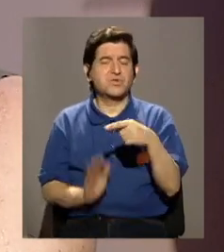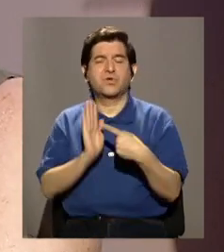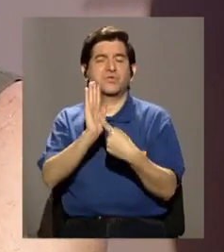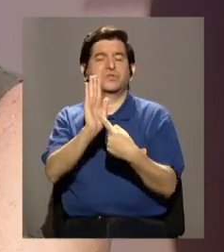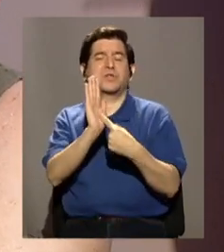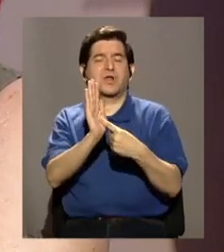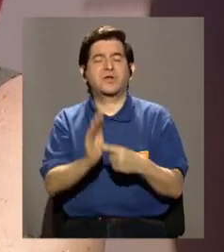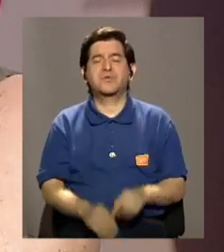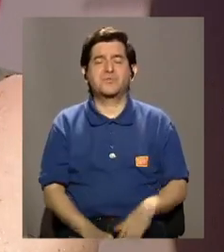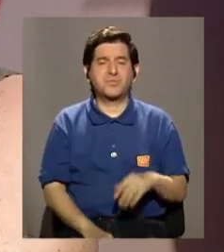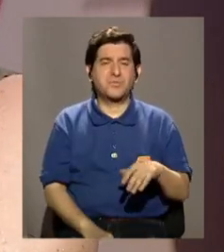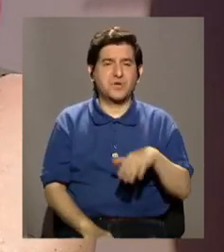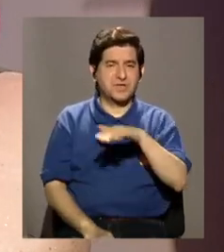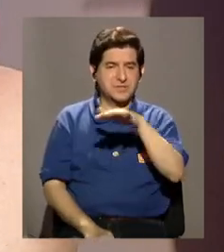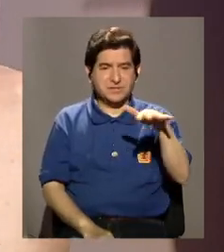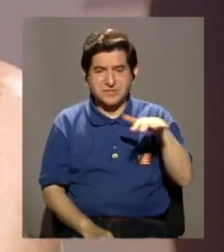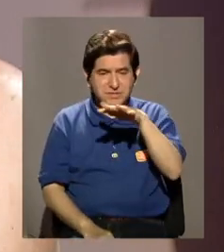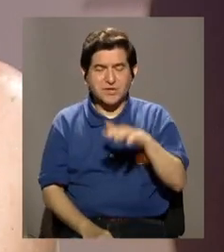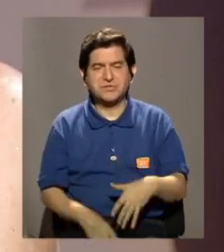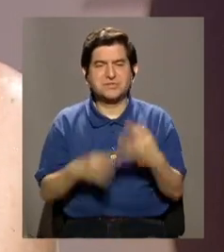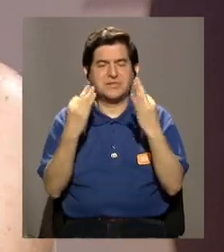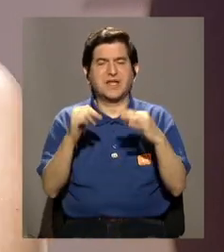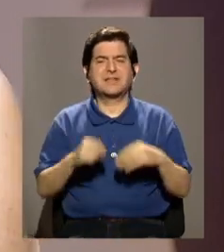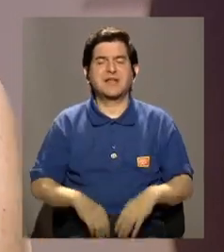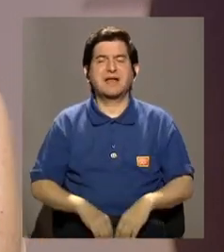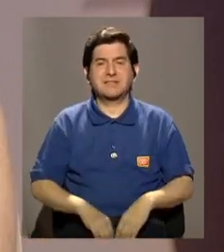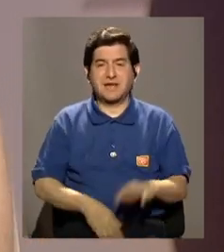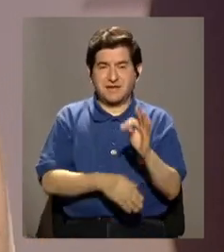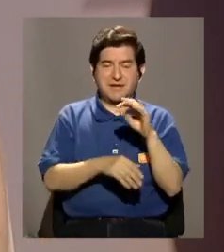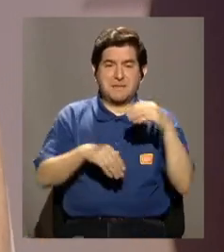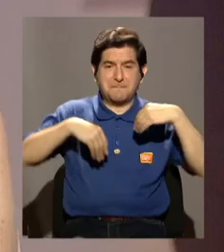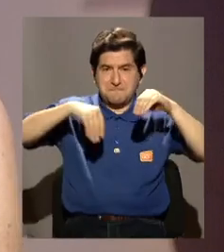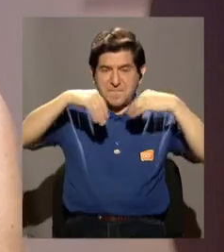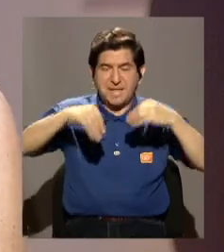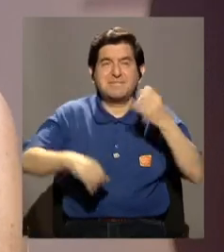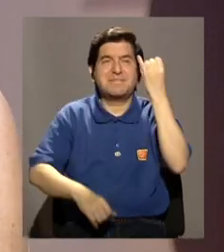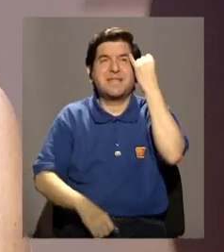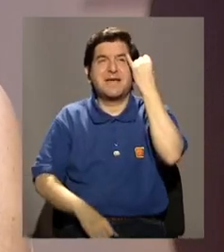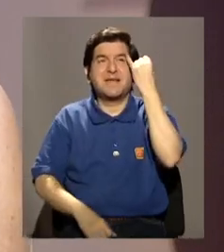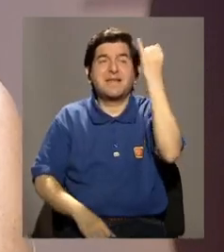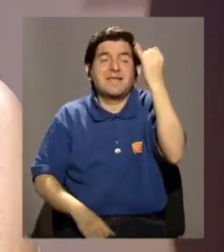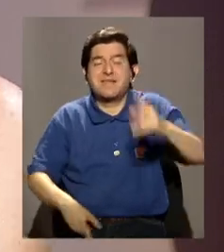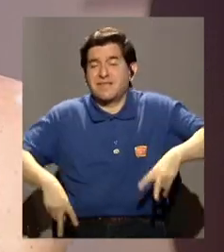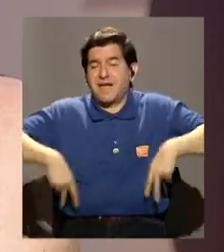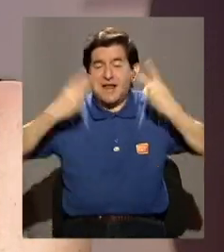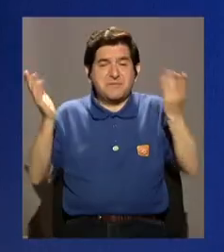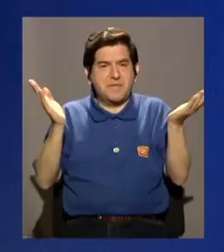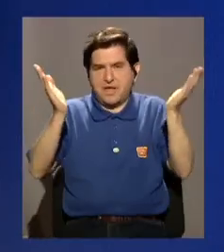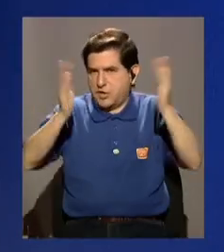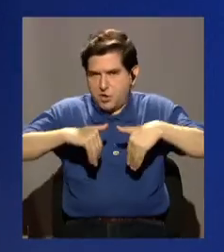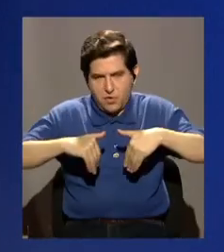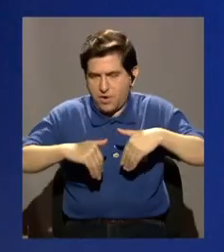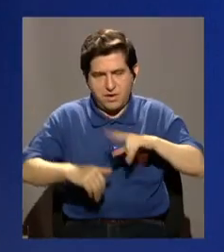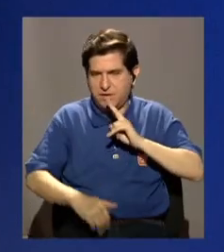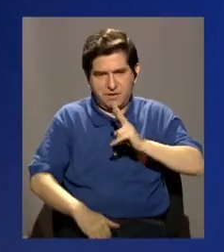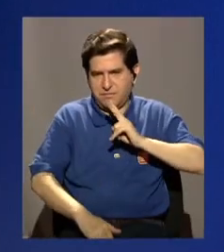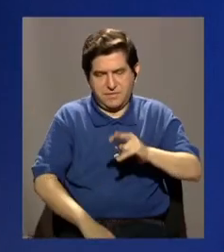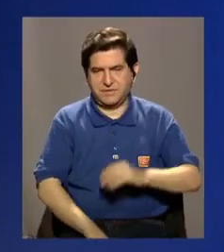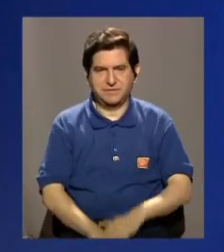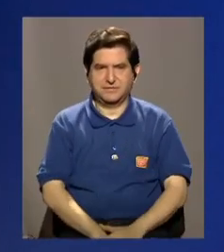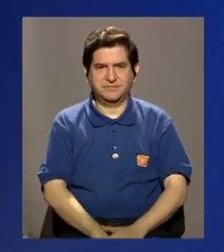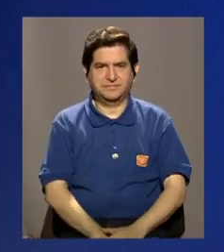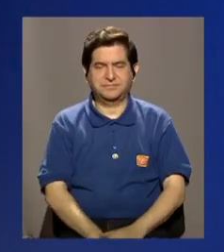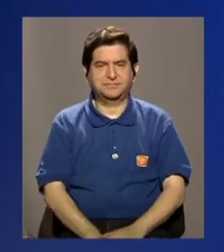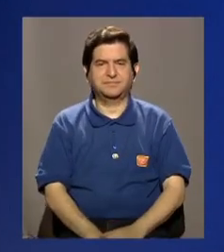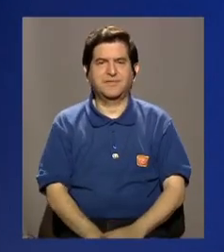que pretenden vender una vida ideal que en realidad no existe no entonces sí creo que